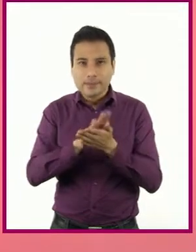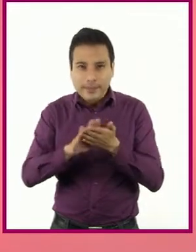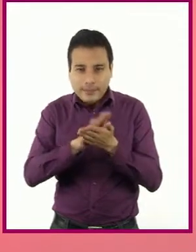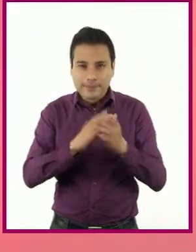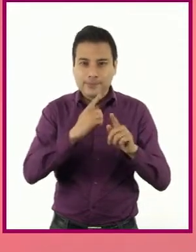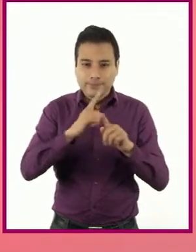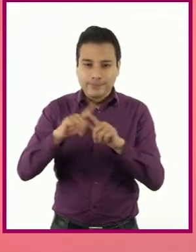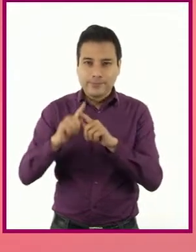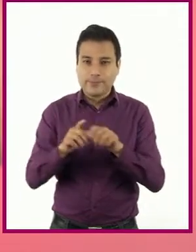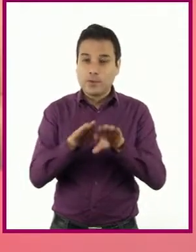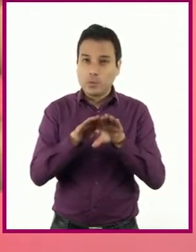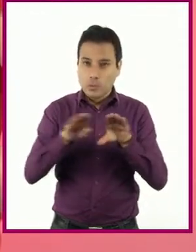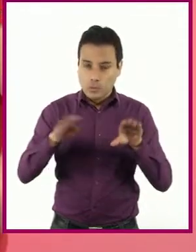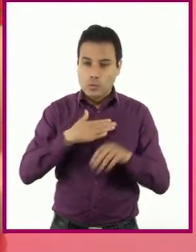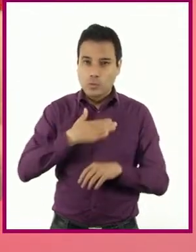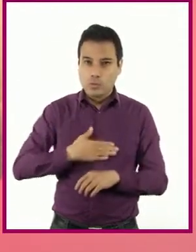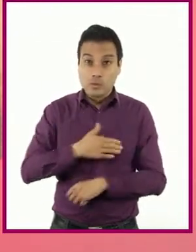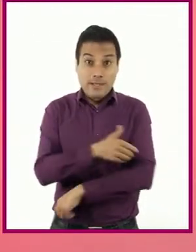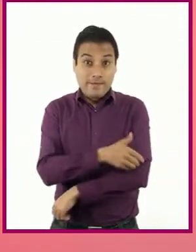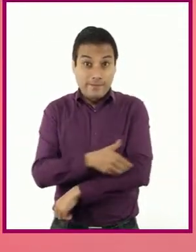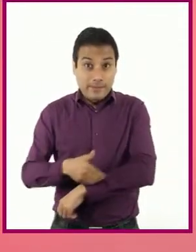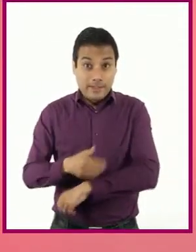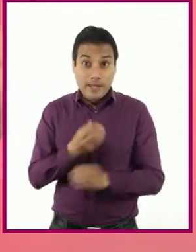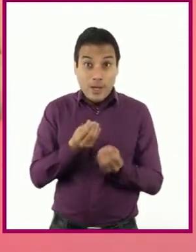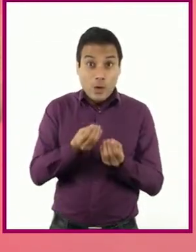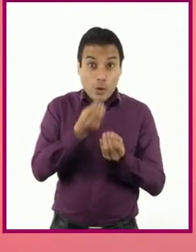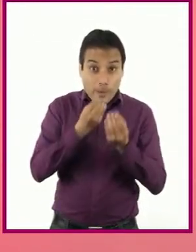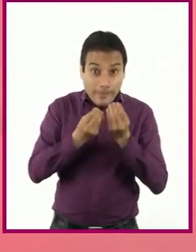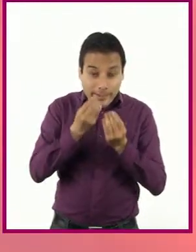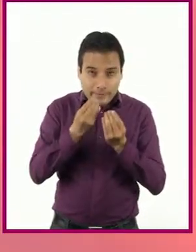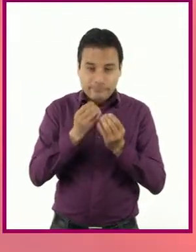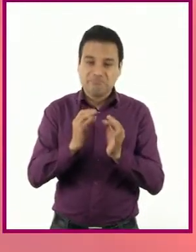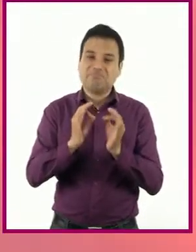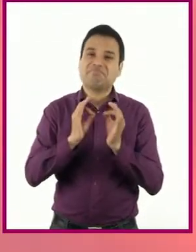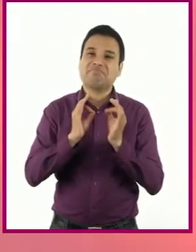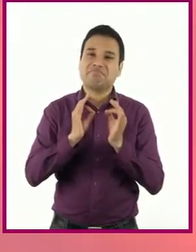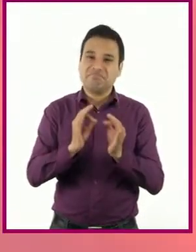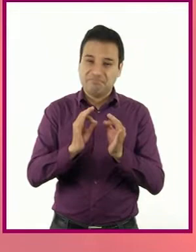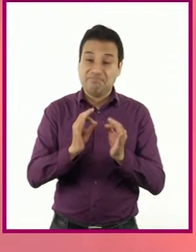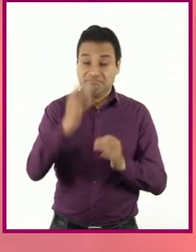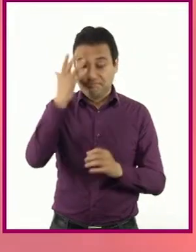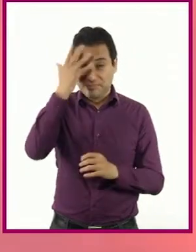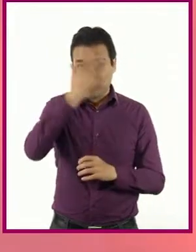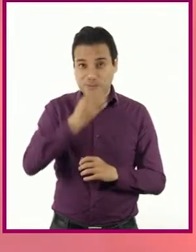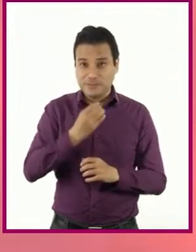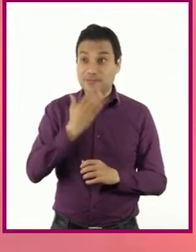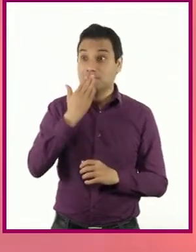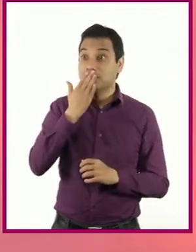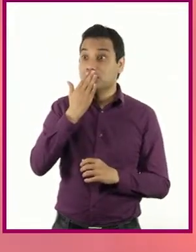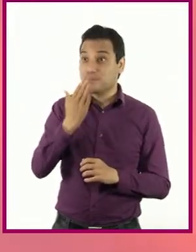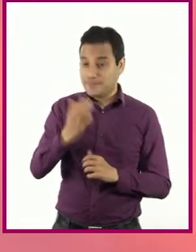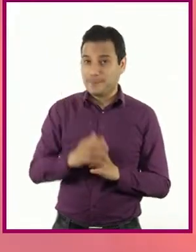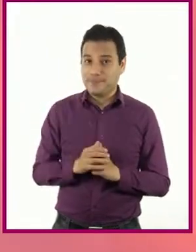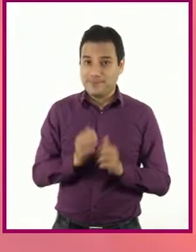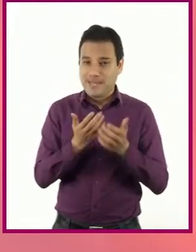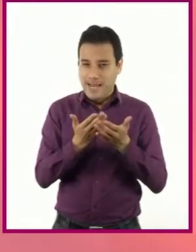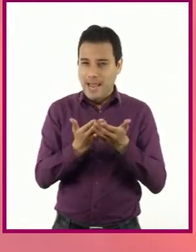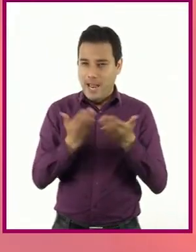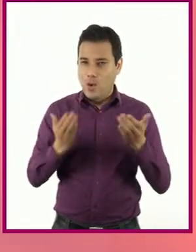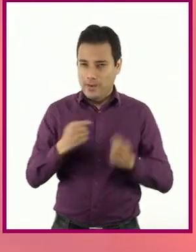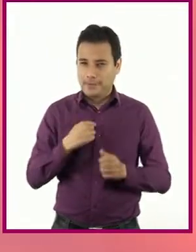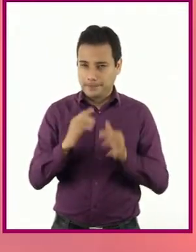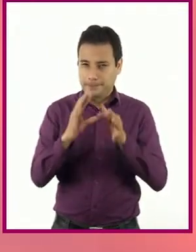valoré que compartir los alimentos en familia es una grata experiencia. ¡Qué bien! Ahora déjame decirte que en